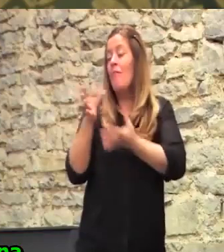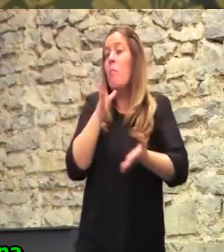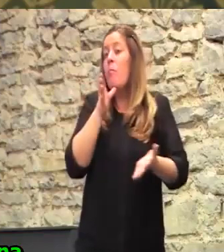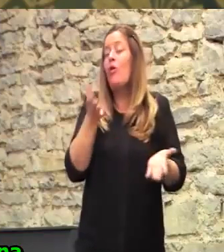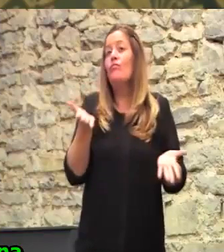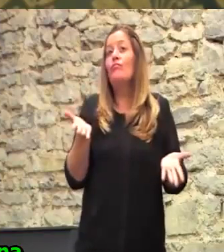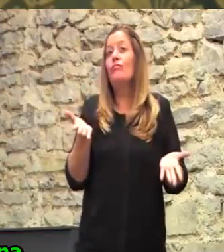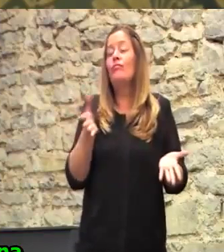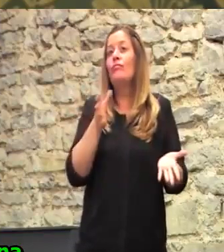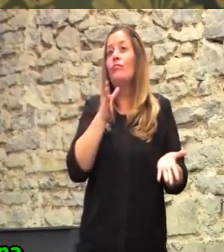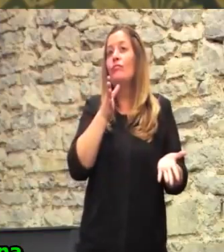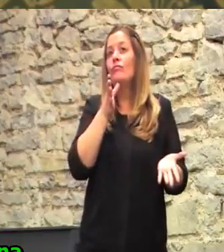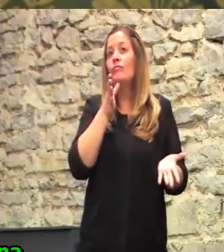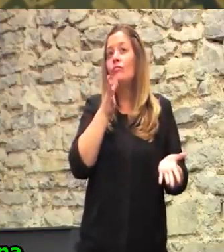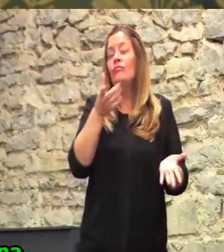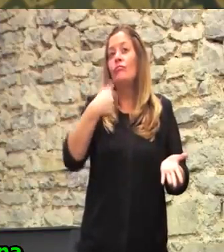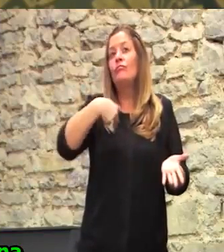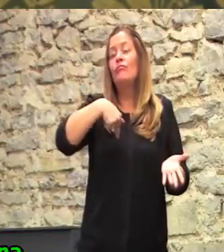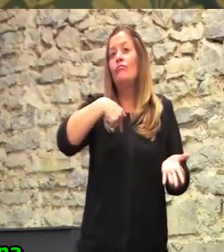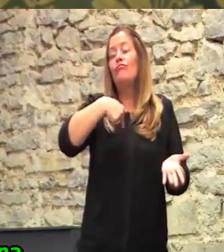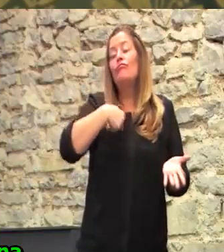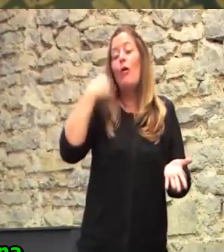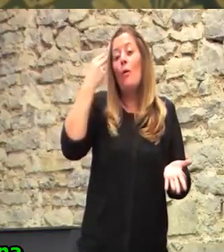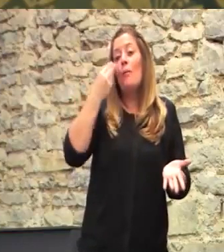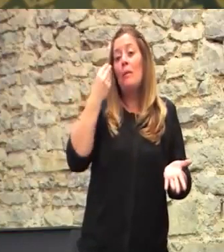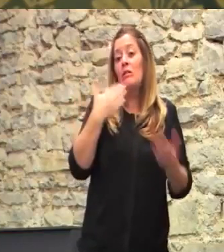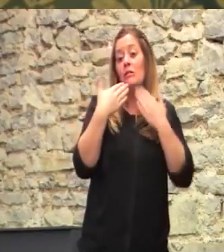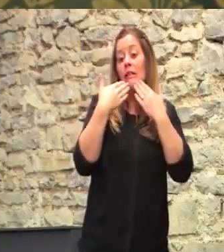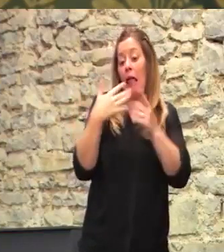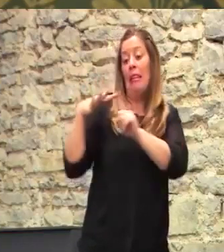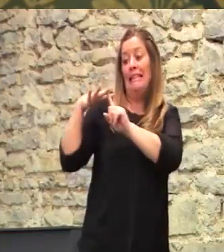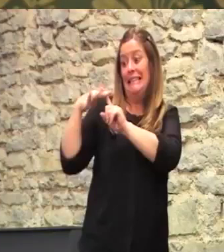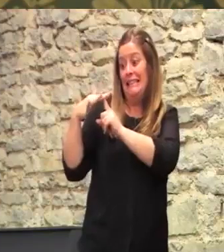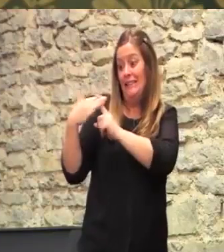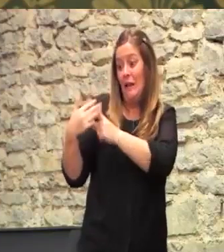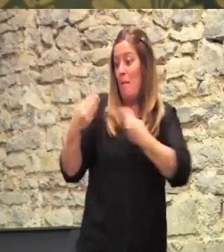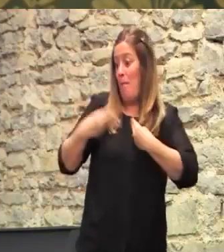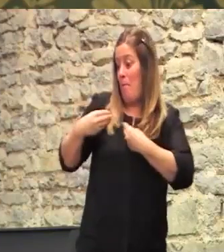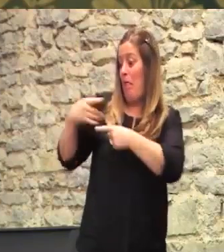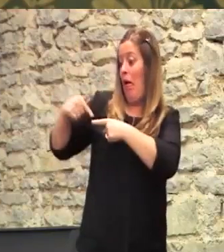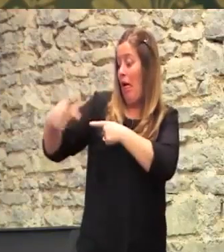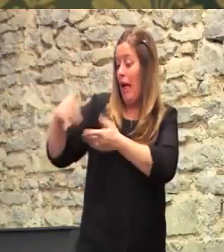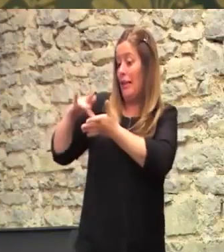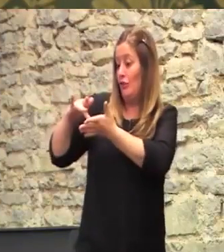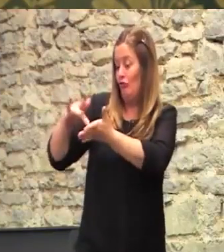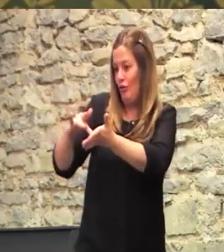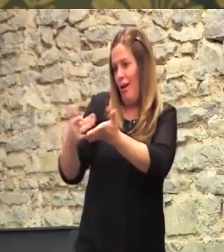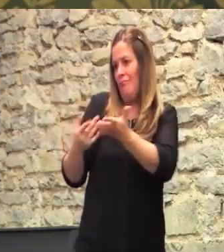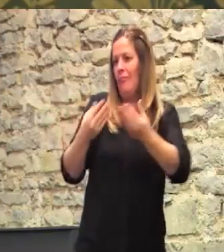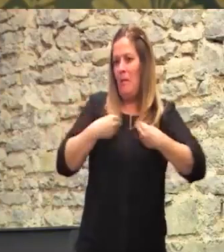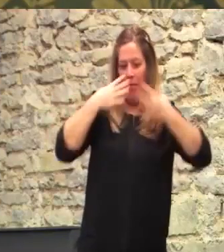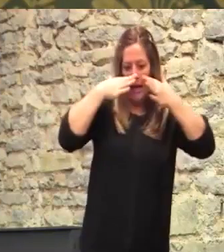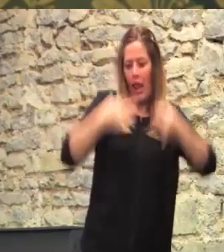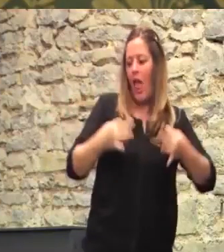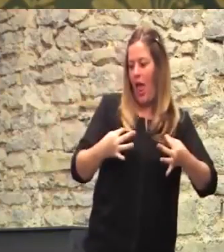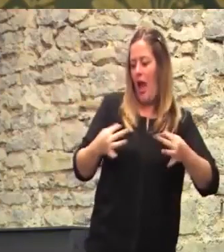porque me parece que son los que más nos acercan a la vida cotidiana para entender algunas cosas que están metidas les voy a contar